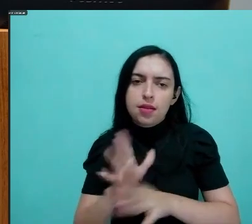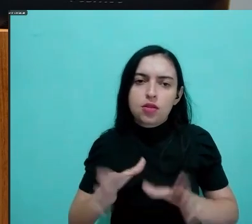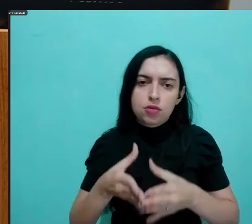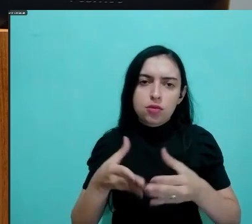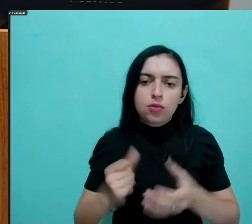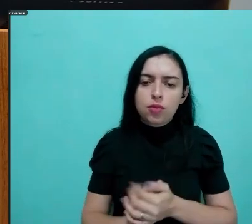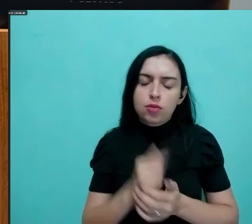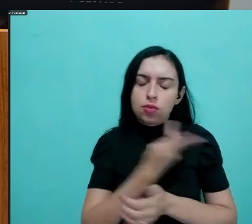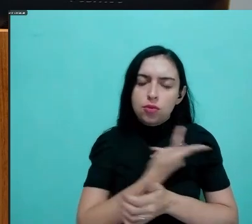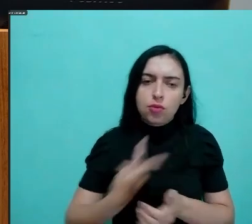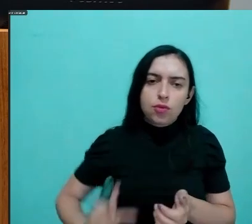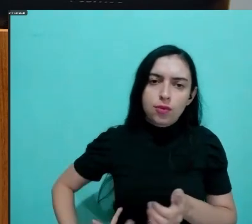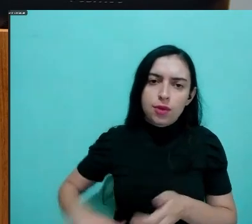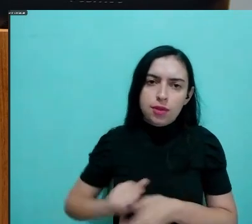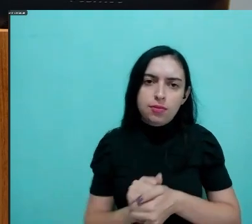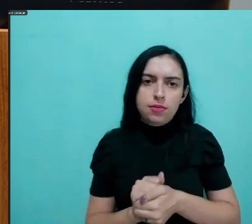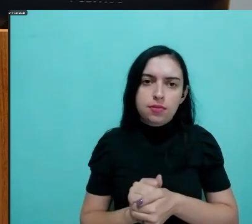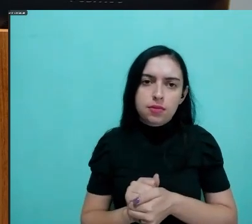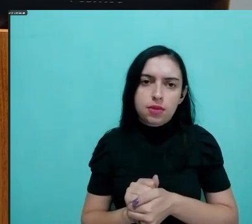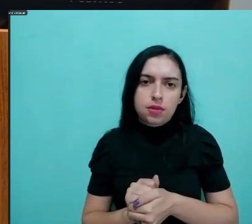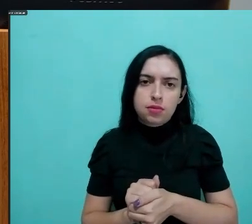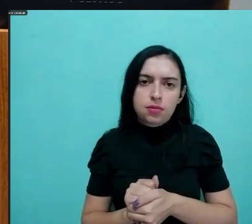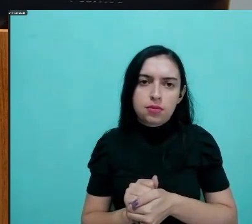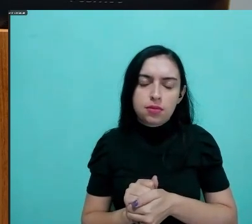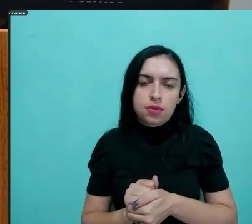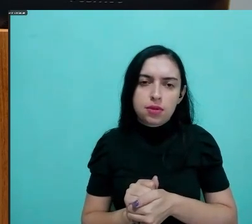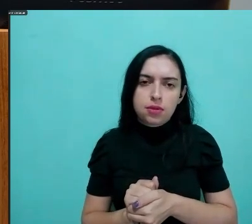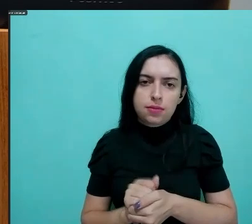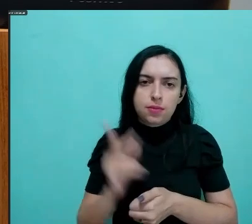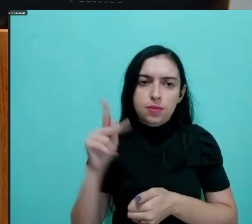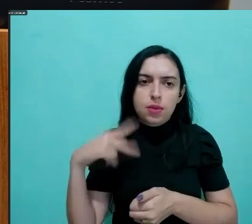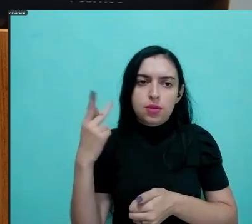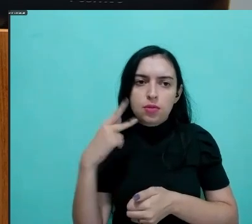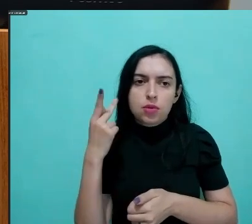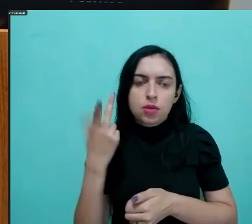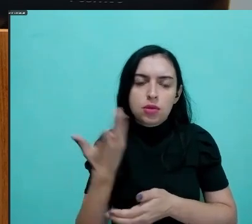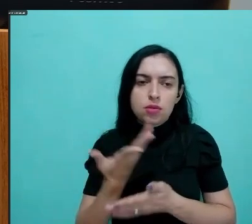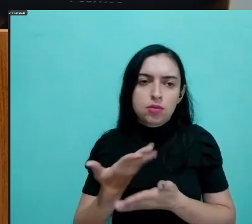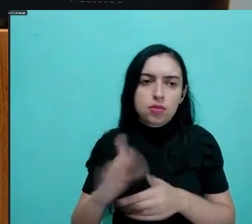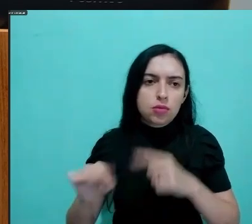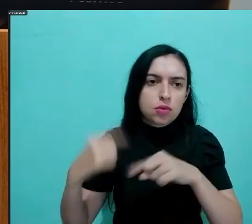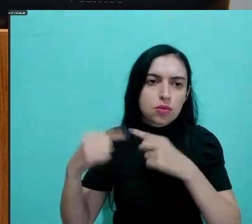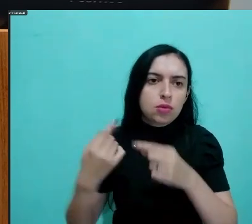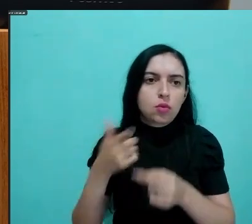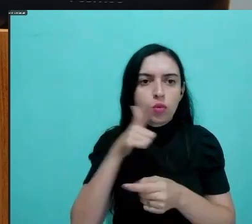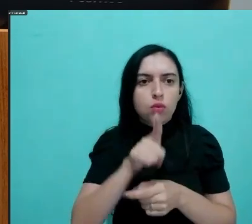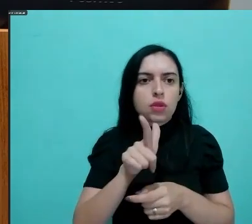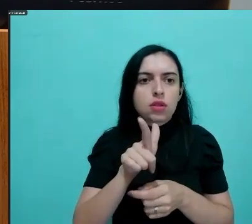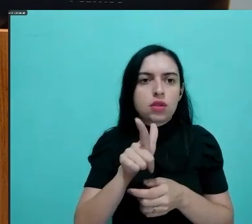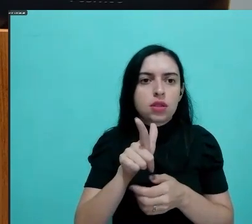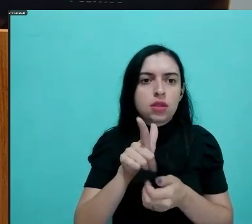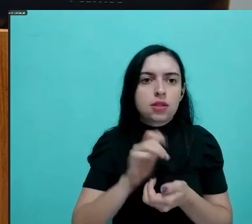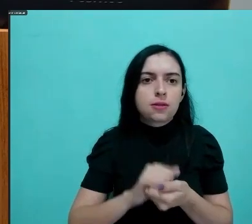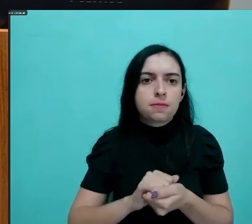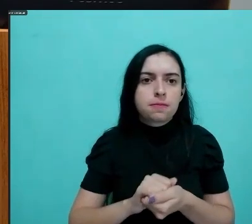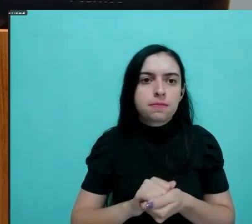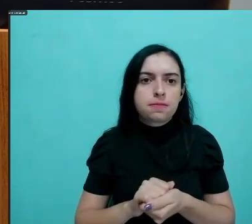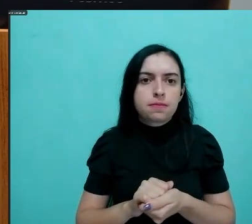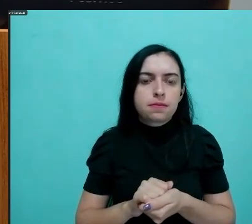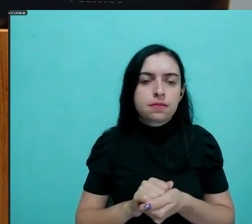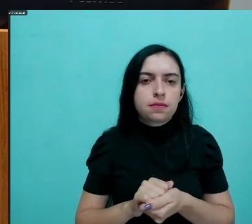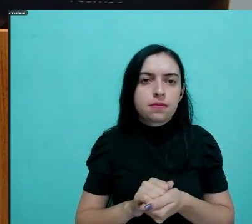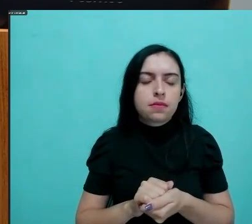gobierno de las proceduras de parlamentarismo racionalizado para conseguir la adopción de un texto, sabiendo